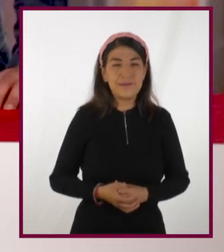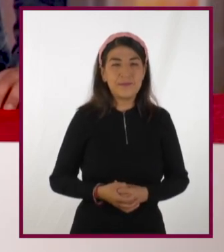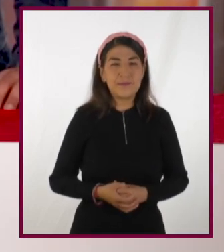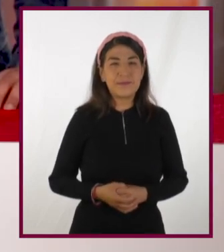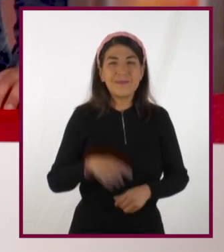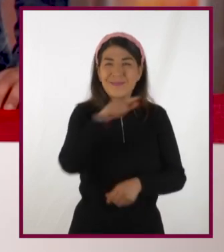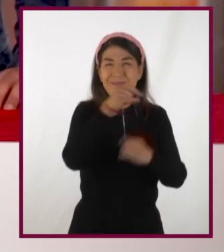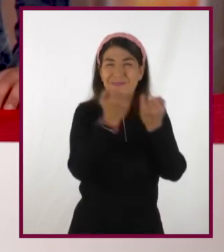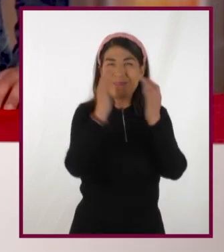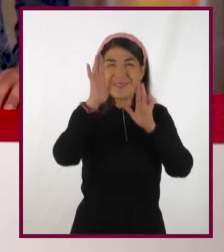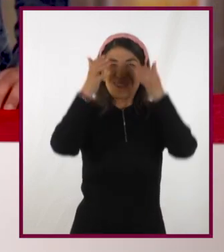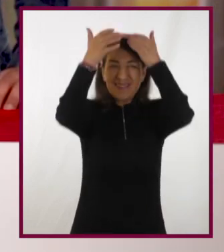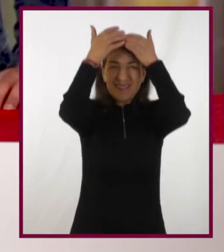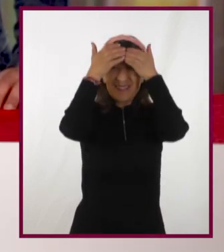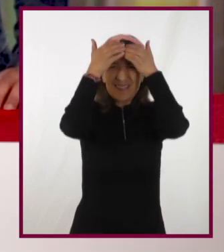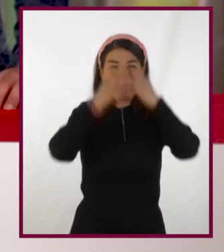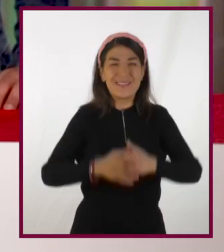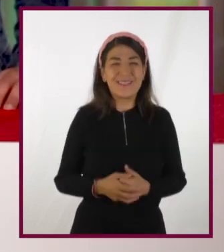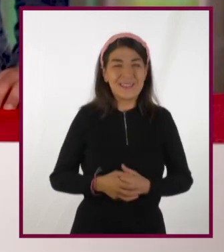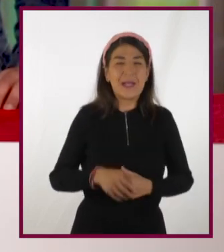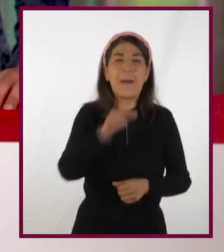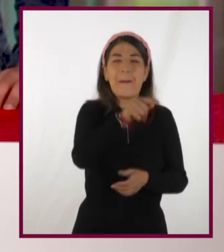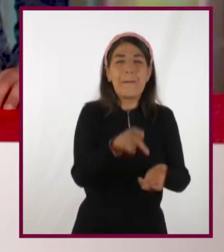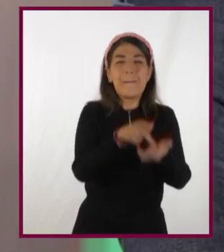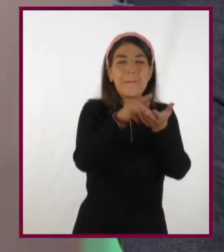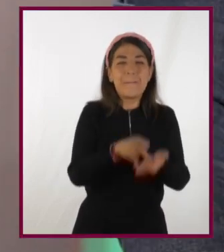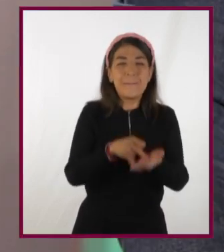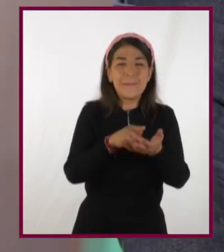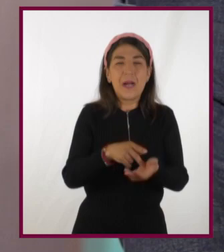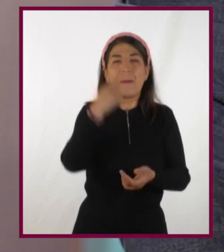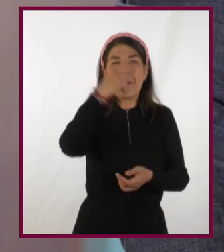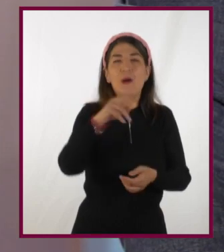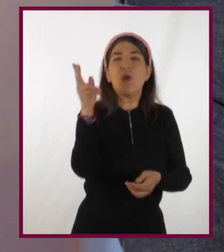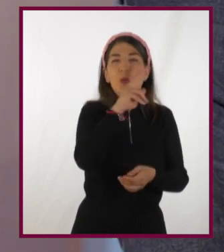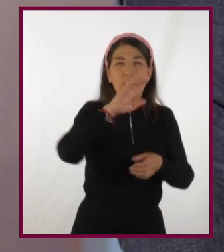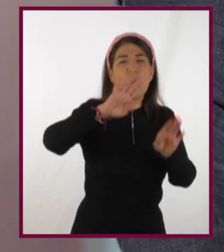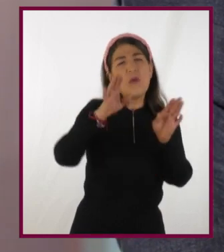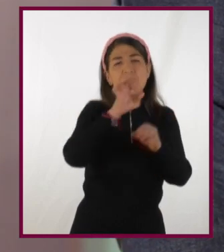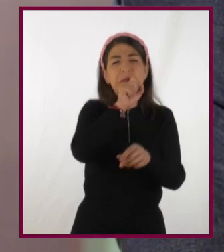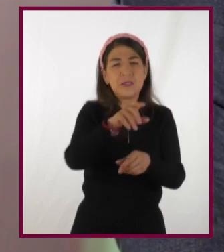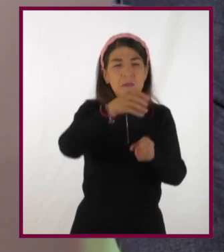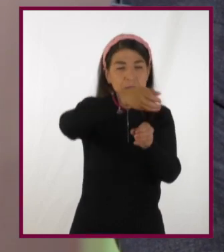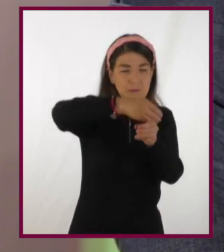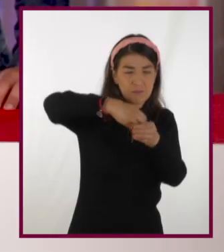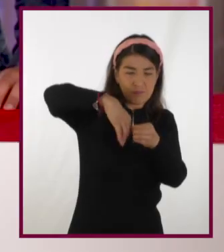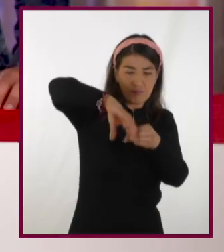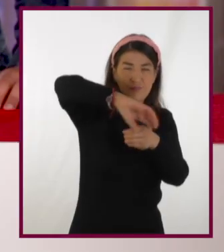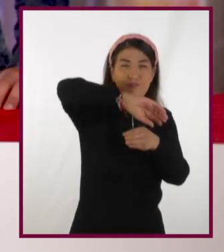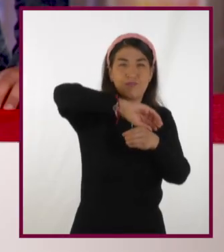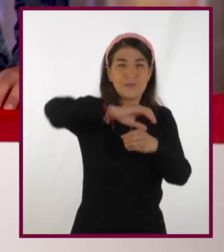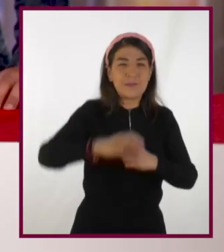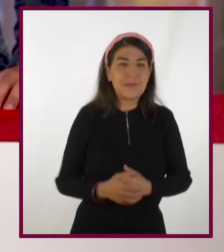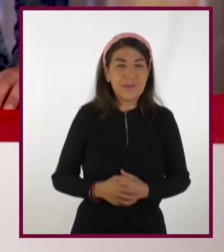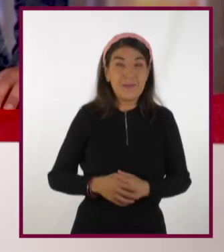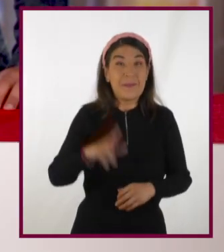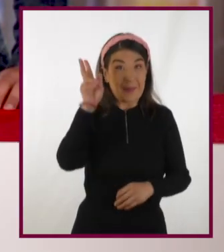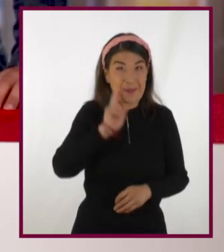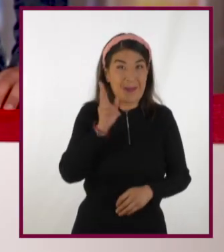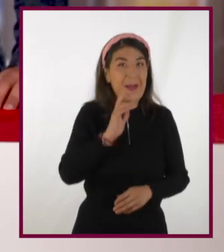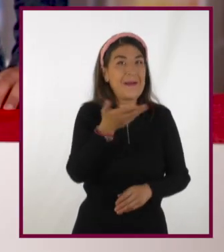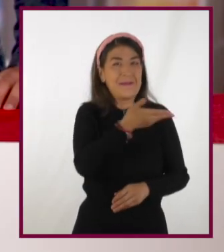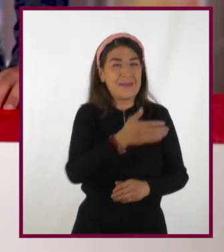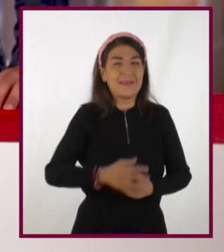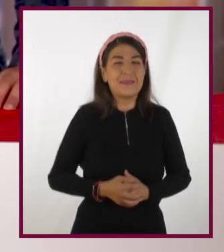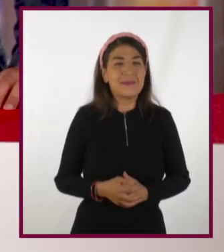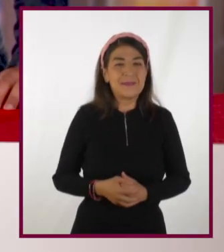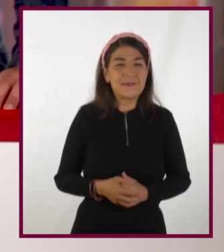Estás haciendo como una coronita. Esa es muy buena idea para darle peso y dejar que el aire fluya. Ahora comprobamos